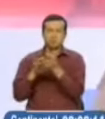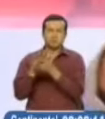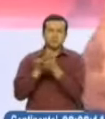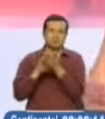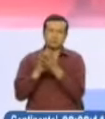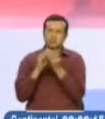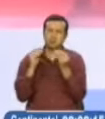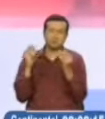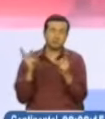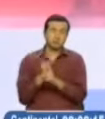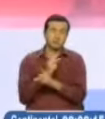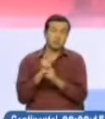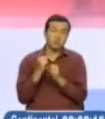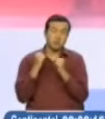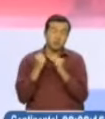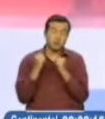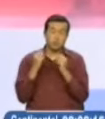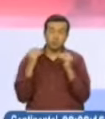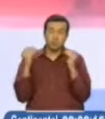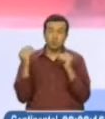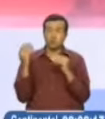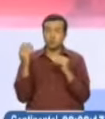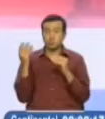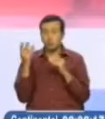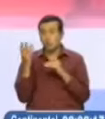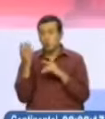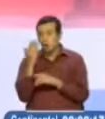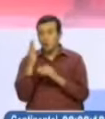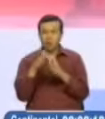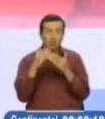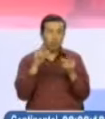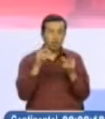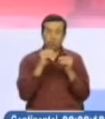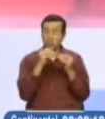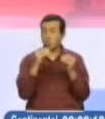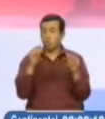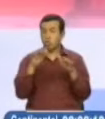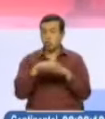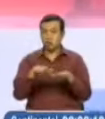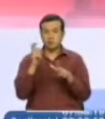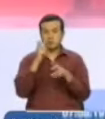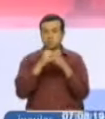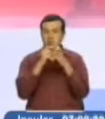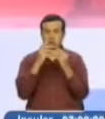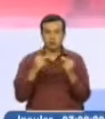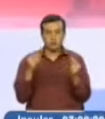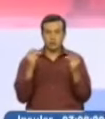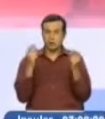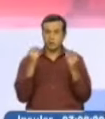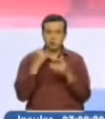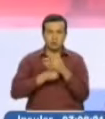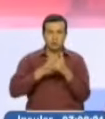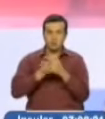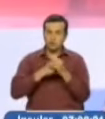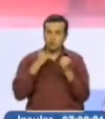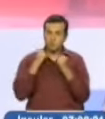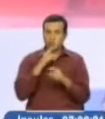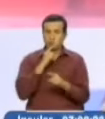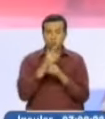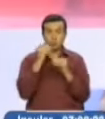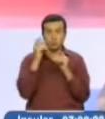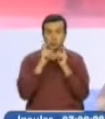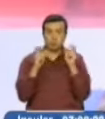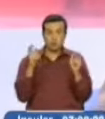insuflado que ha estado el tema en este tiempo. Pero ese es un tema que hay que resolver cuanto antes y combatir al máximo. Es decir, hay mucha